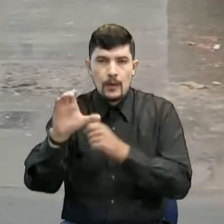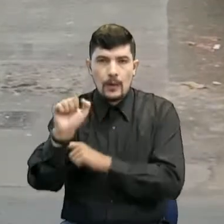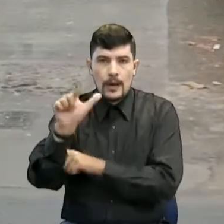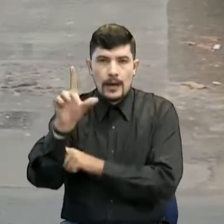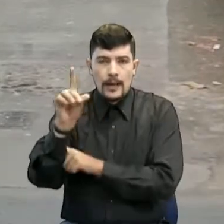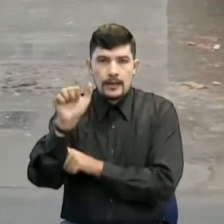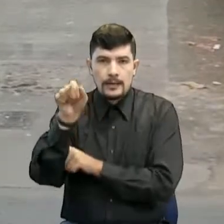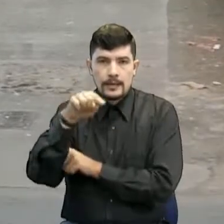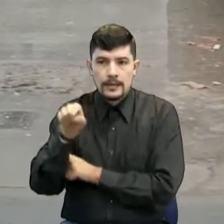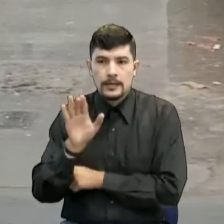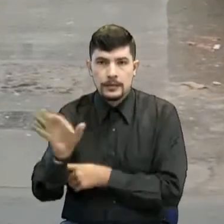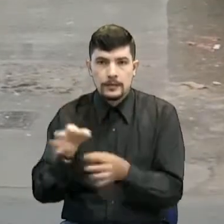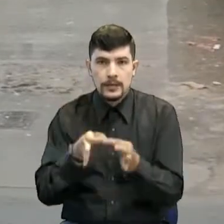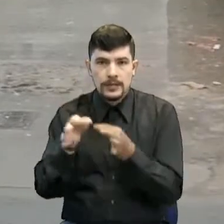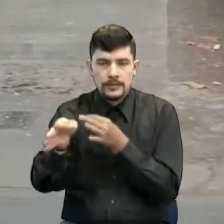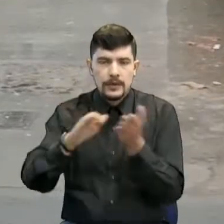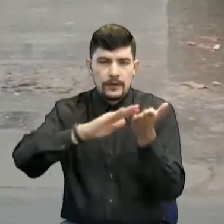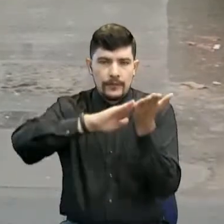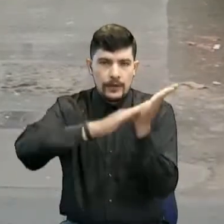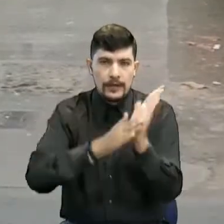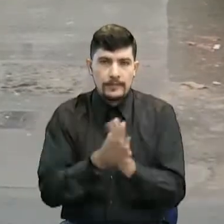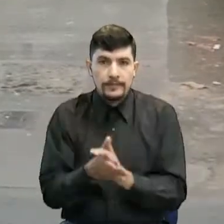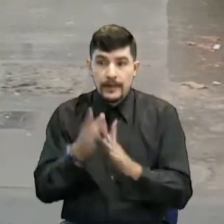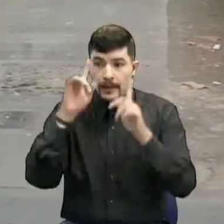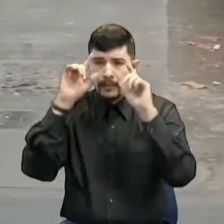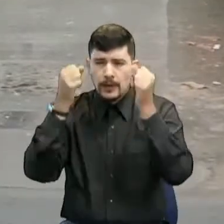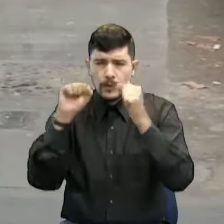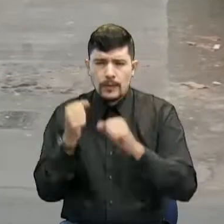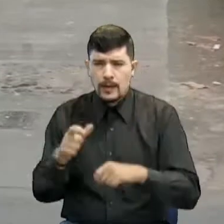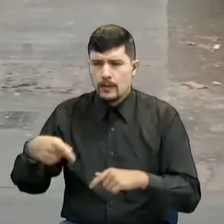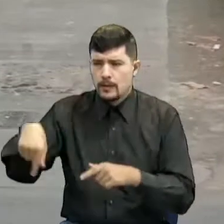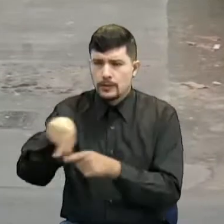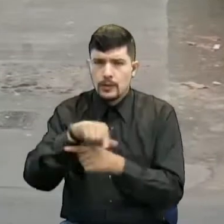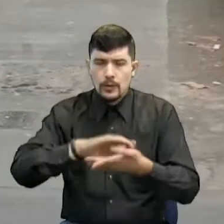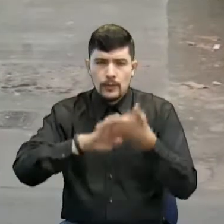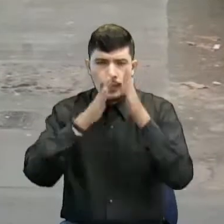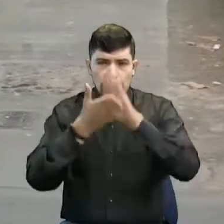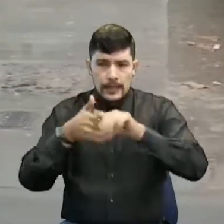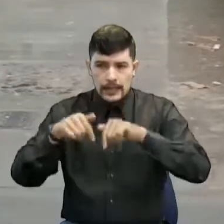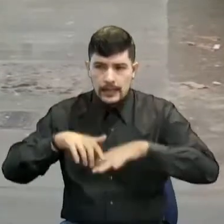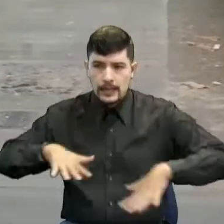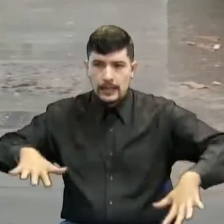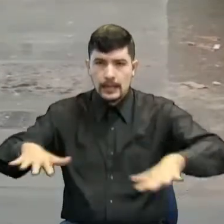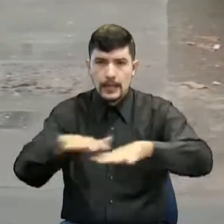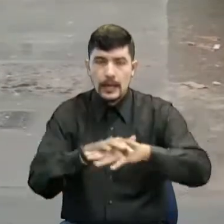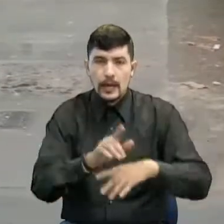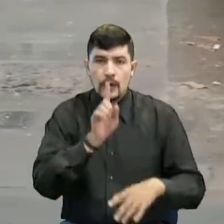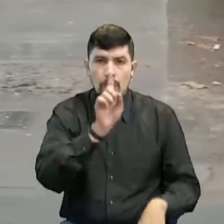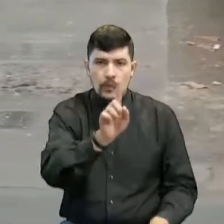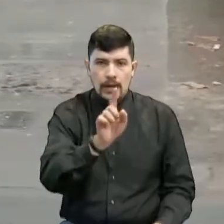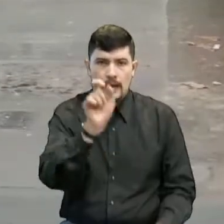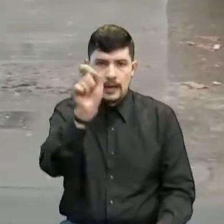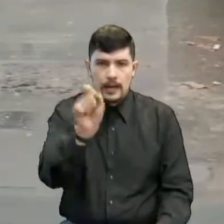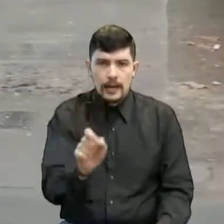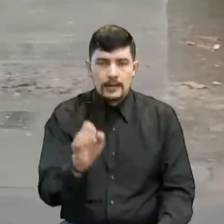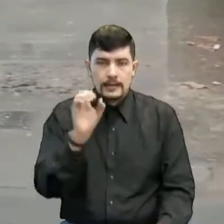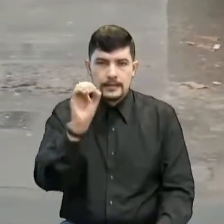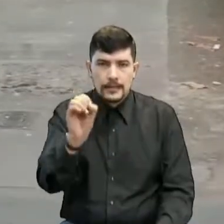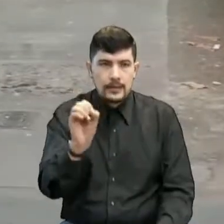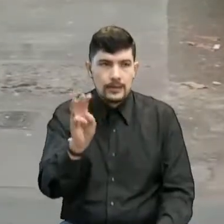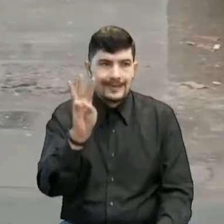pues muy preocupado se encuentra la comunidad de este sector cuando es la fundas y 13 minutos de la tarde